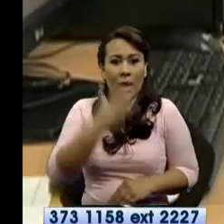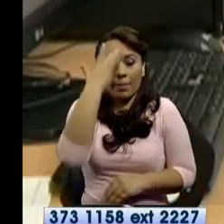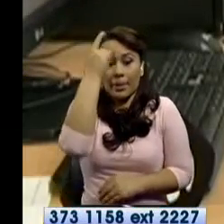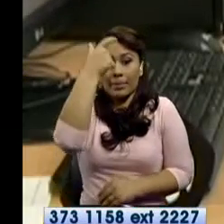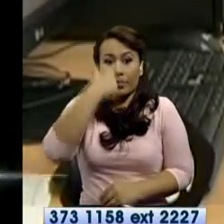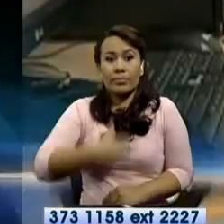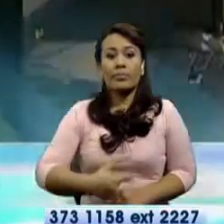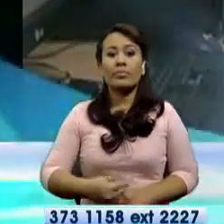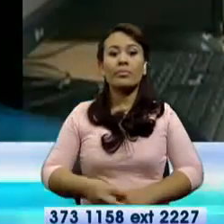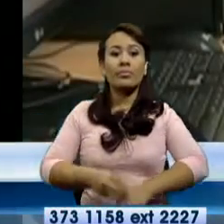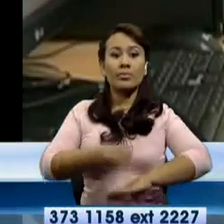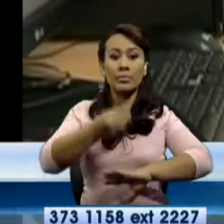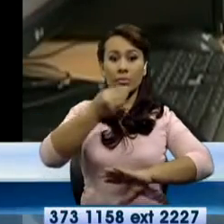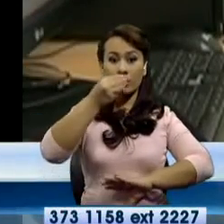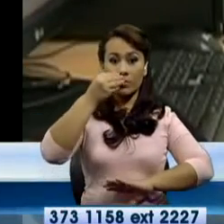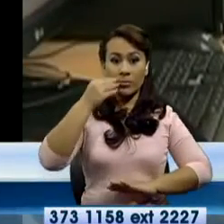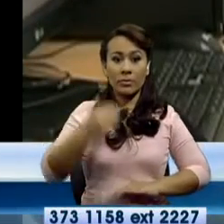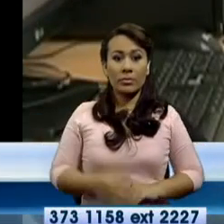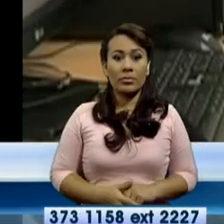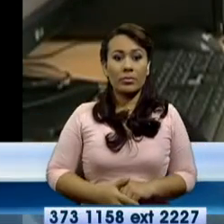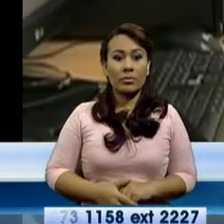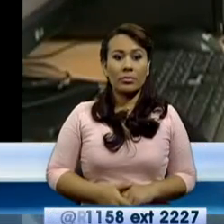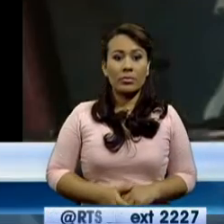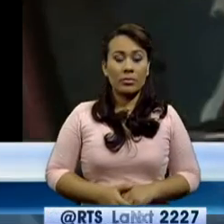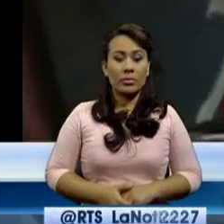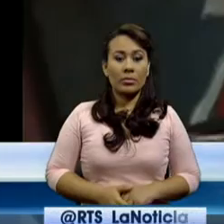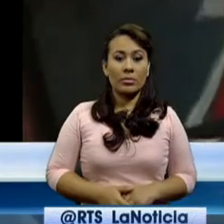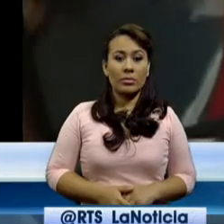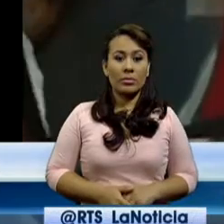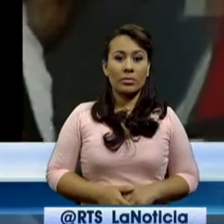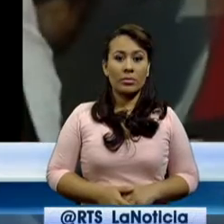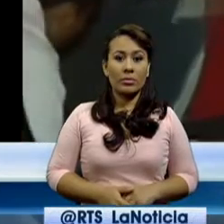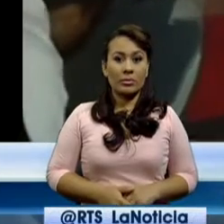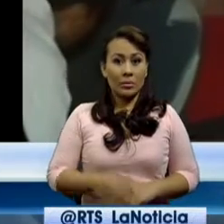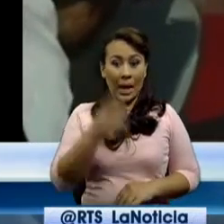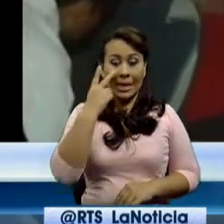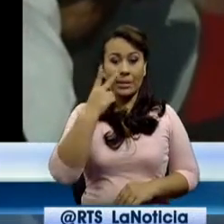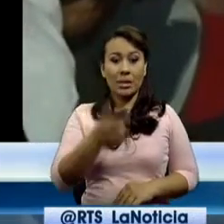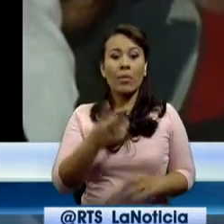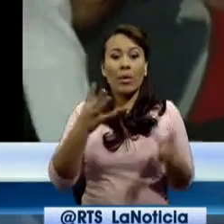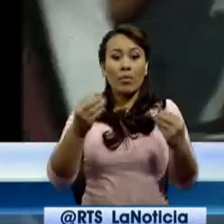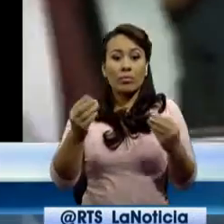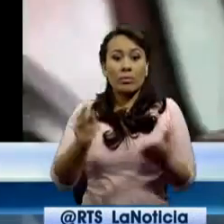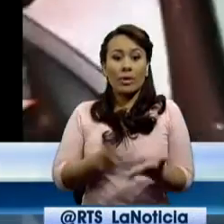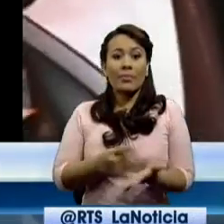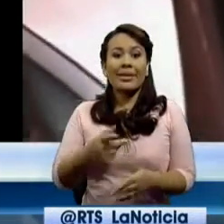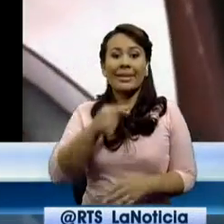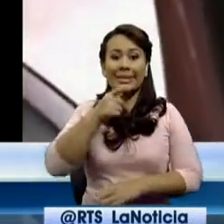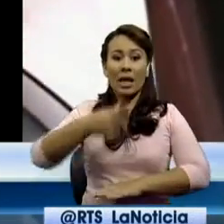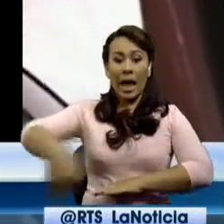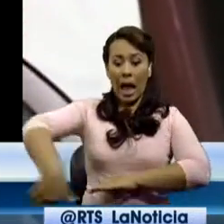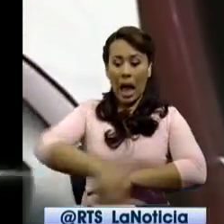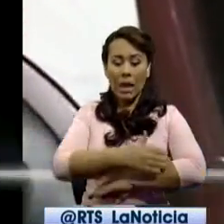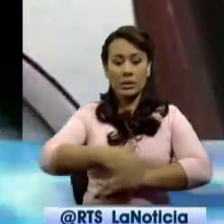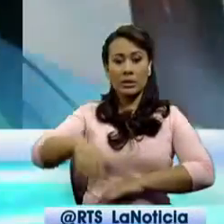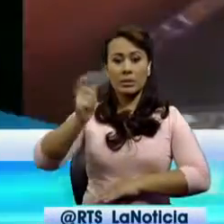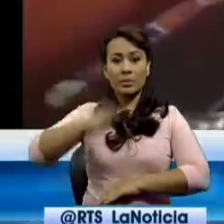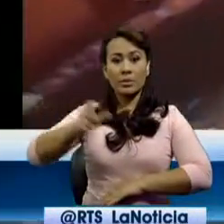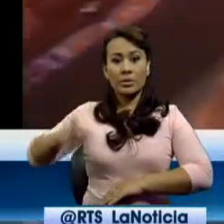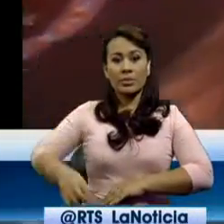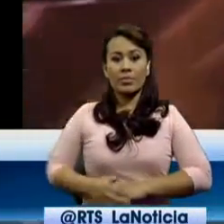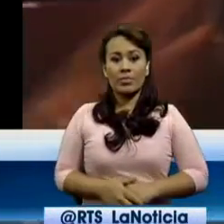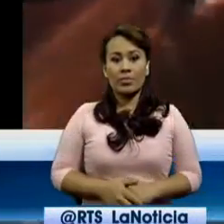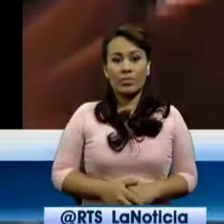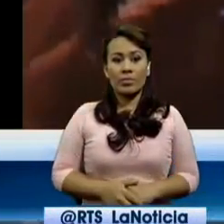intoxicación de esta droga, ¿no verdad? Es evidente muchas veces en las calles por